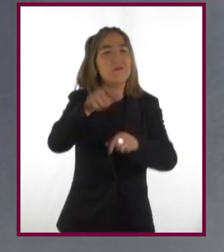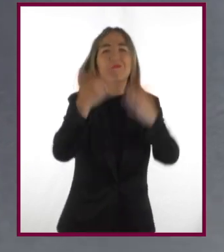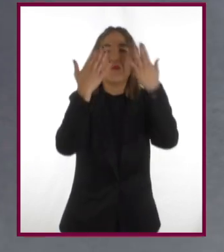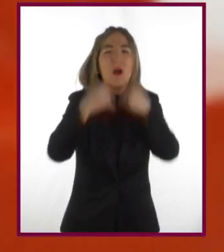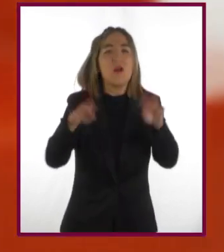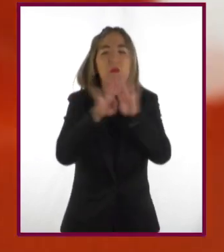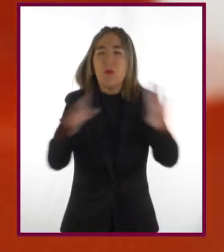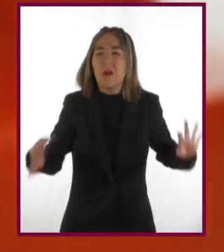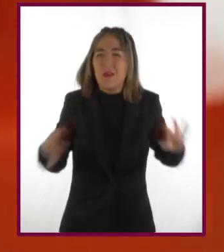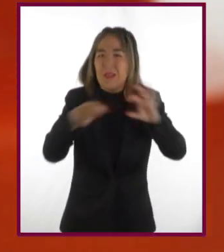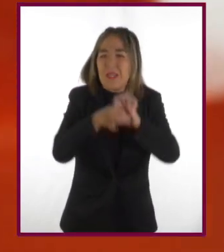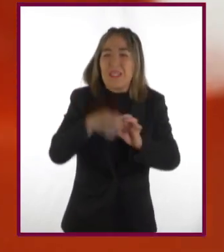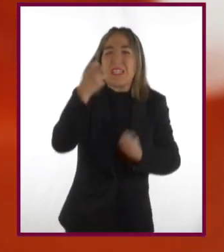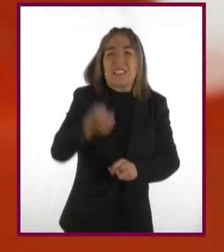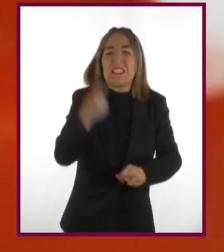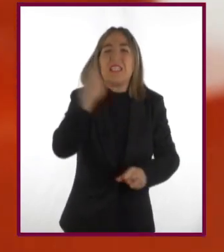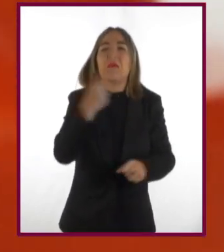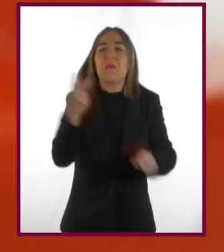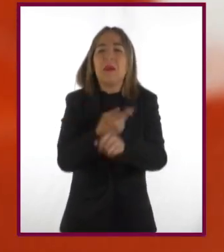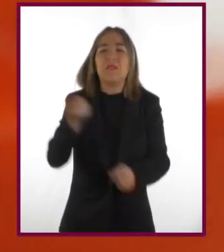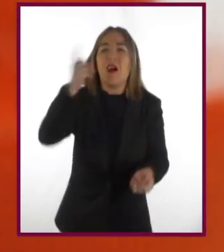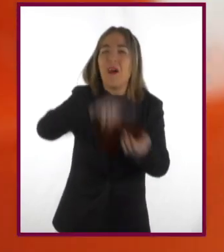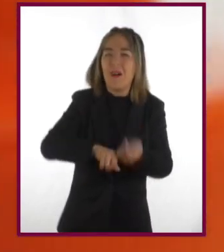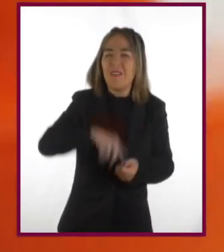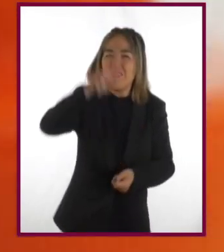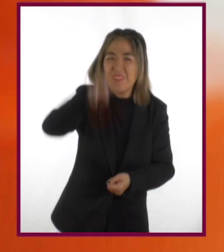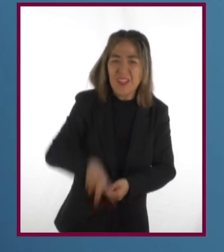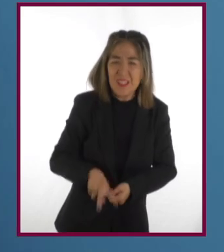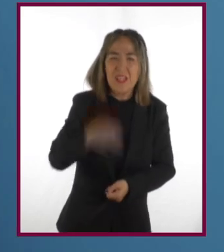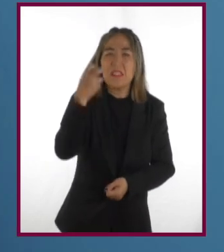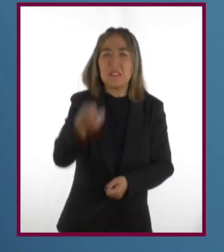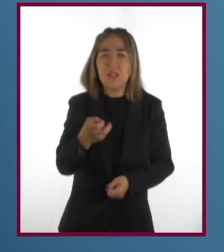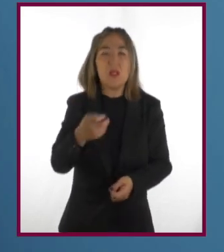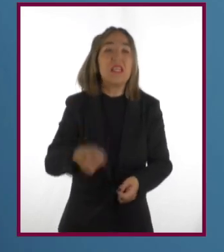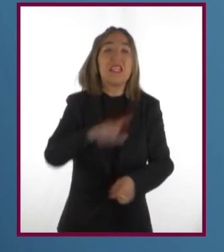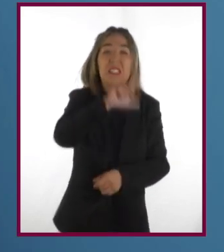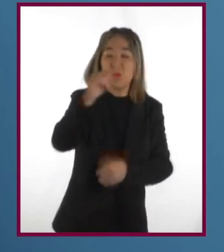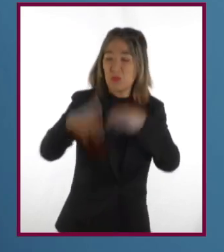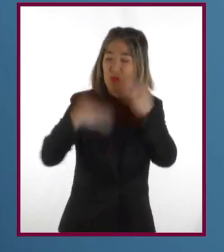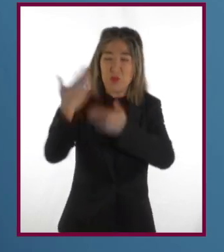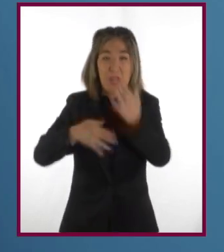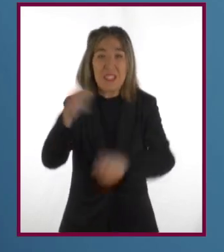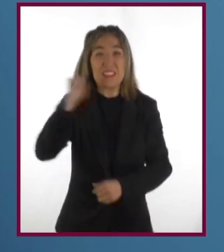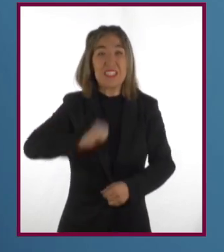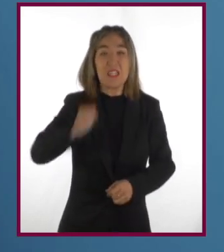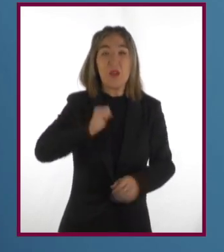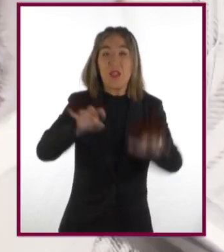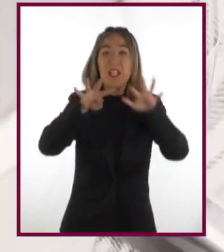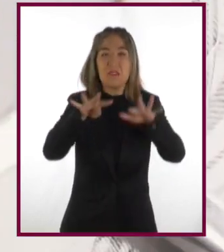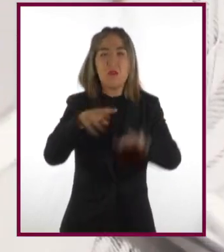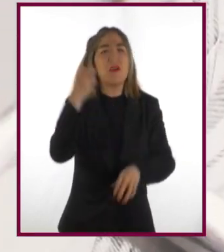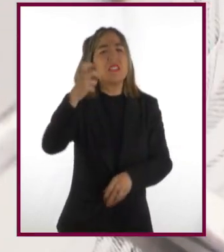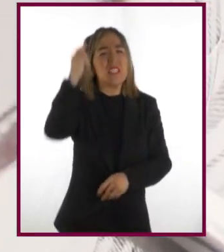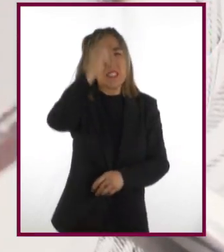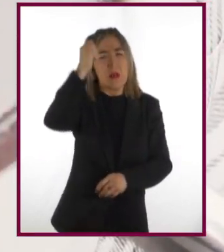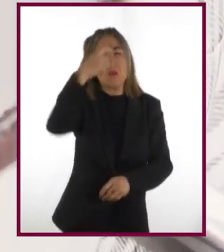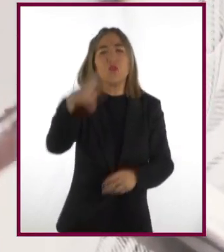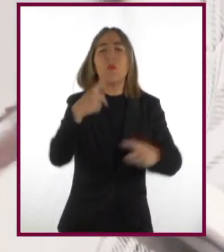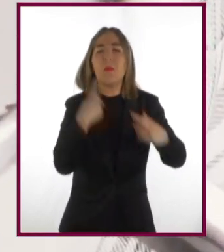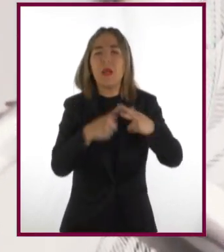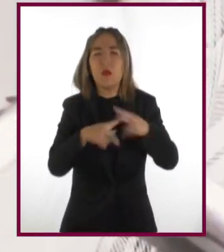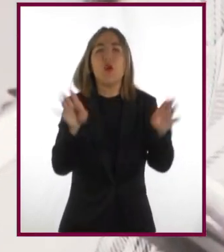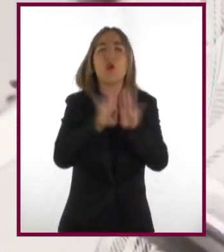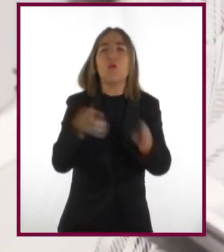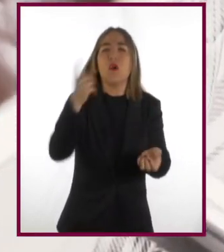no tuvieran concordancia con lo que ocurría en la realidad. De allí que hasta el siglo XIX, la teoría matemática